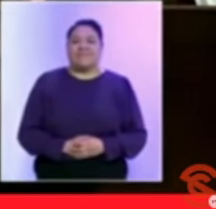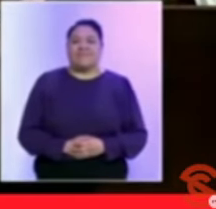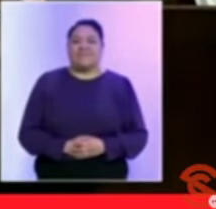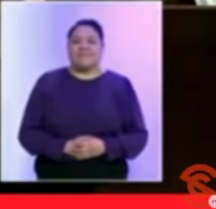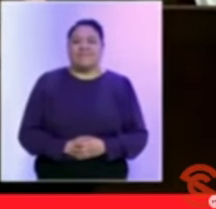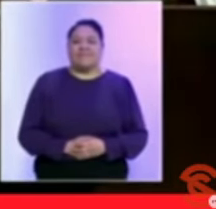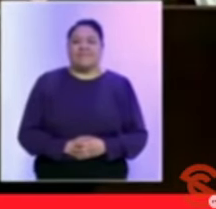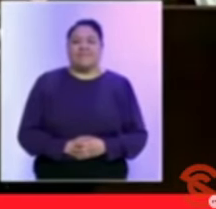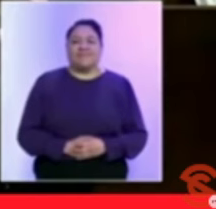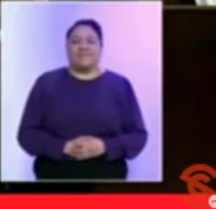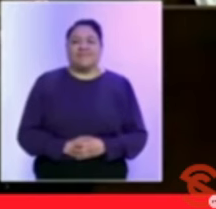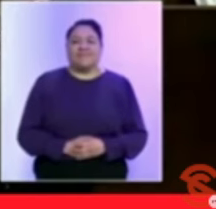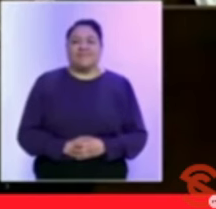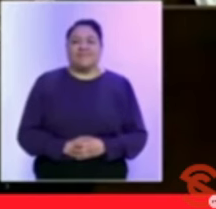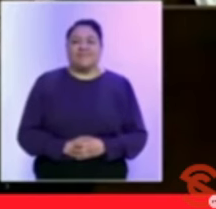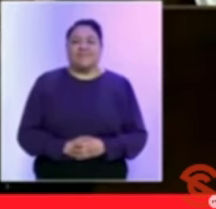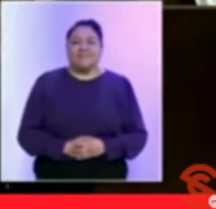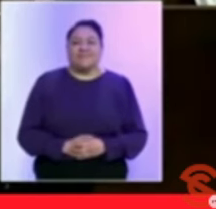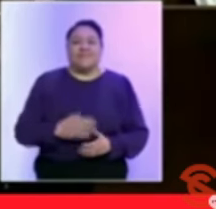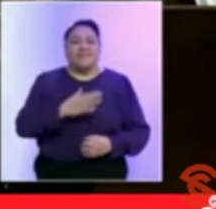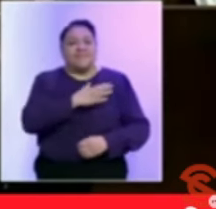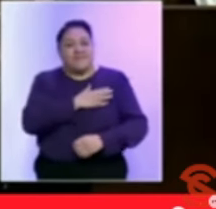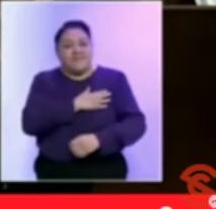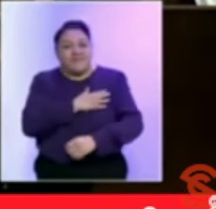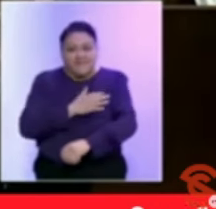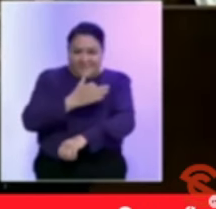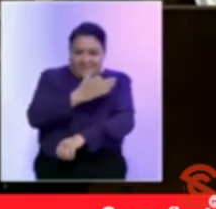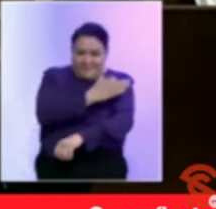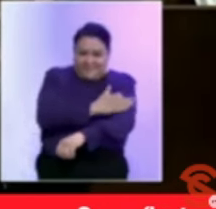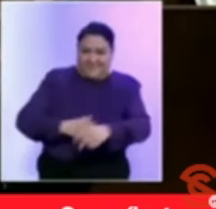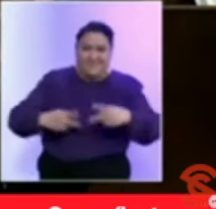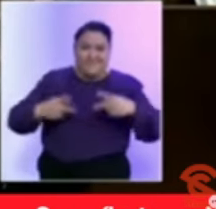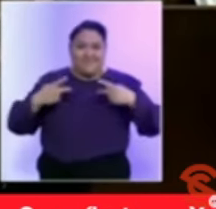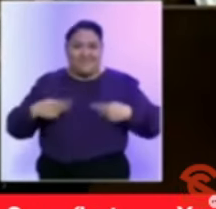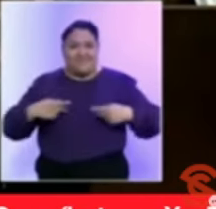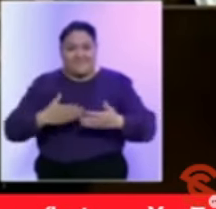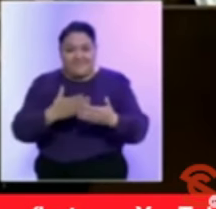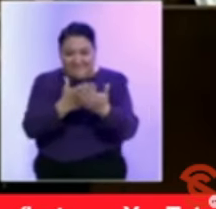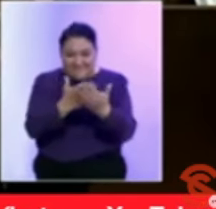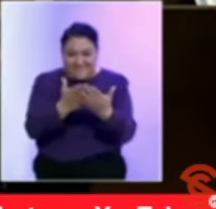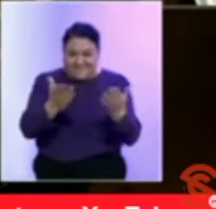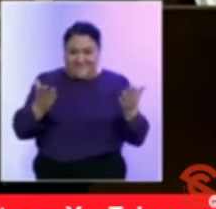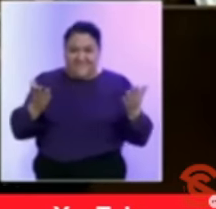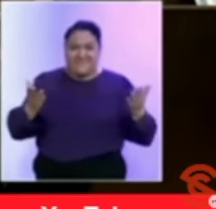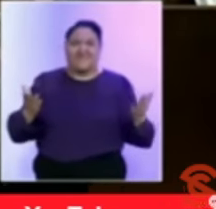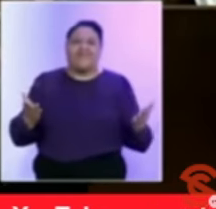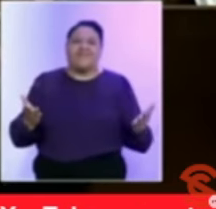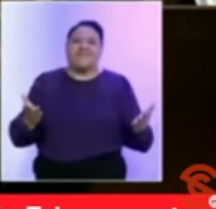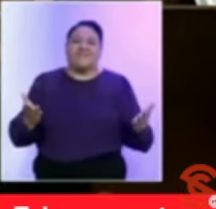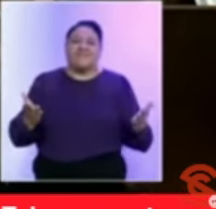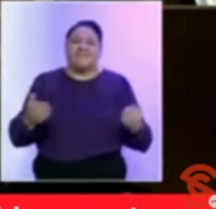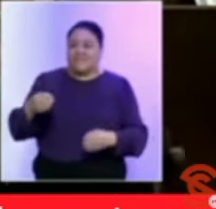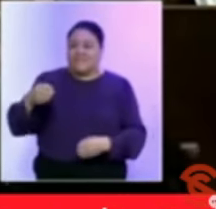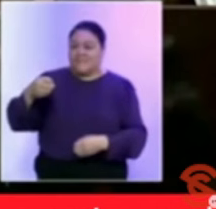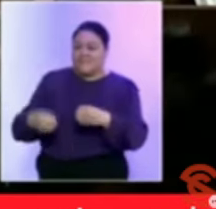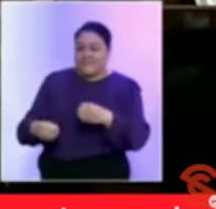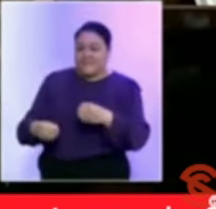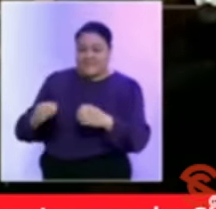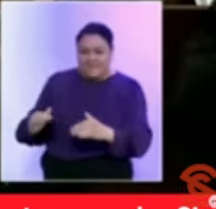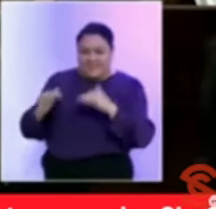electo Muy buenas tardes a todos a todas magistradas